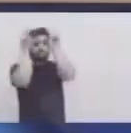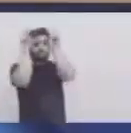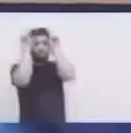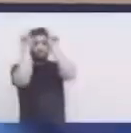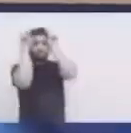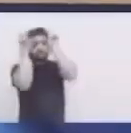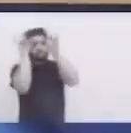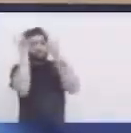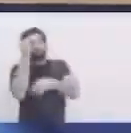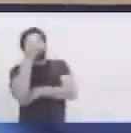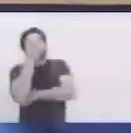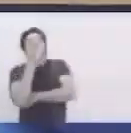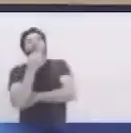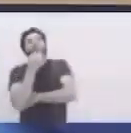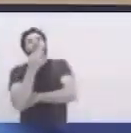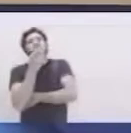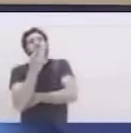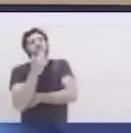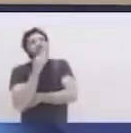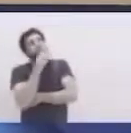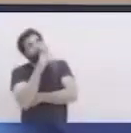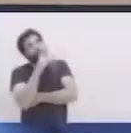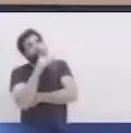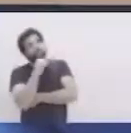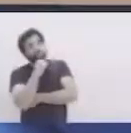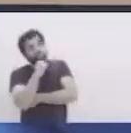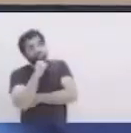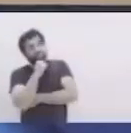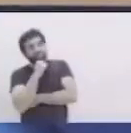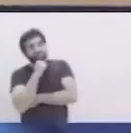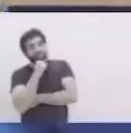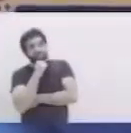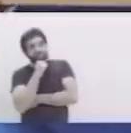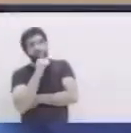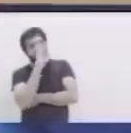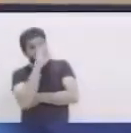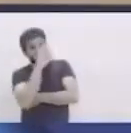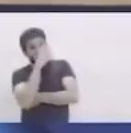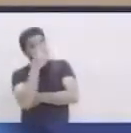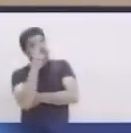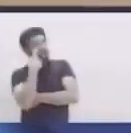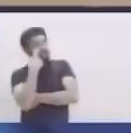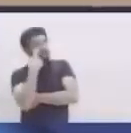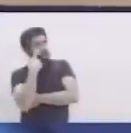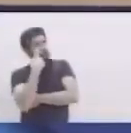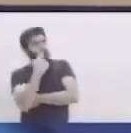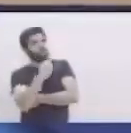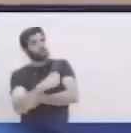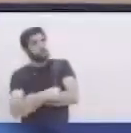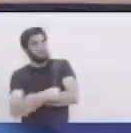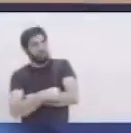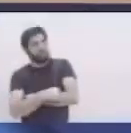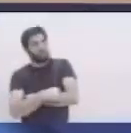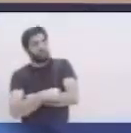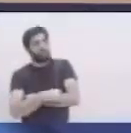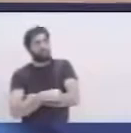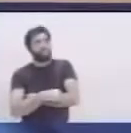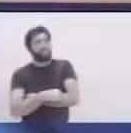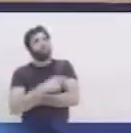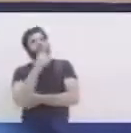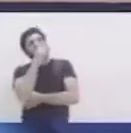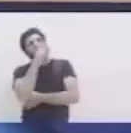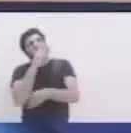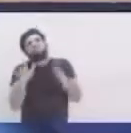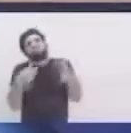entreabrió su puerta y le dijo a la cigarra: pon atención, dime, amiga